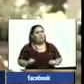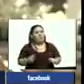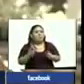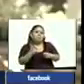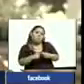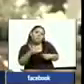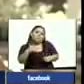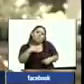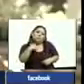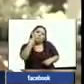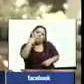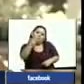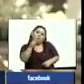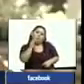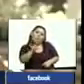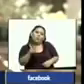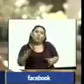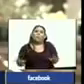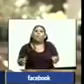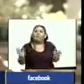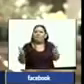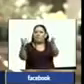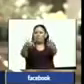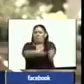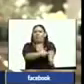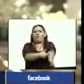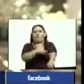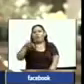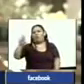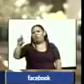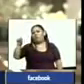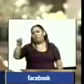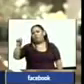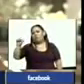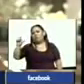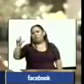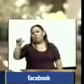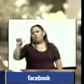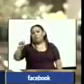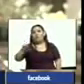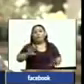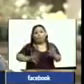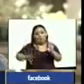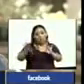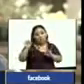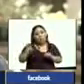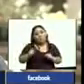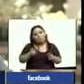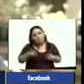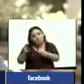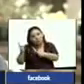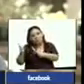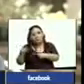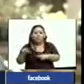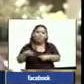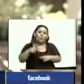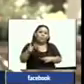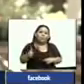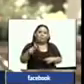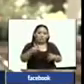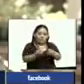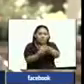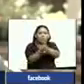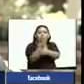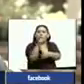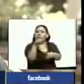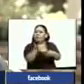respuesta más popular es el hospital Rosales pues ya lo sabemos pero igual uno puede tomar medidas preventivas y el calancho es